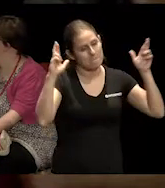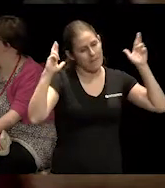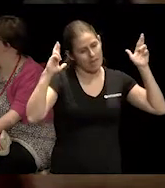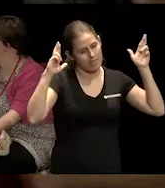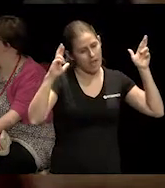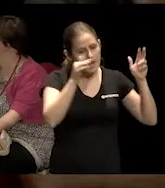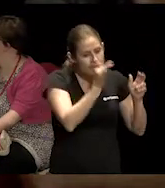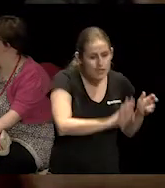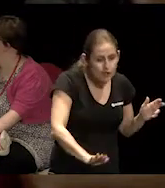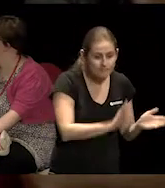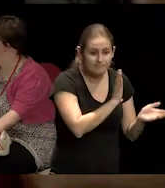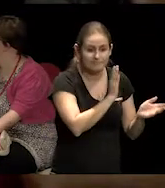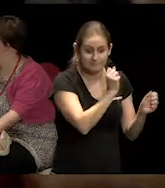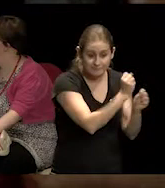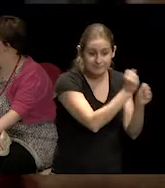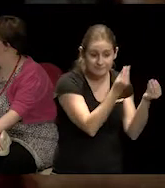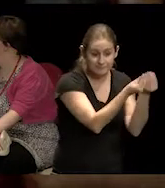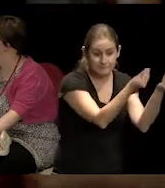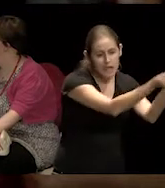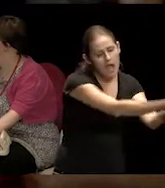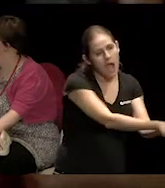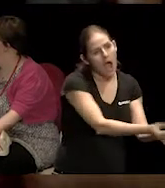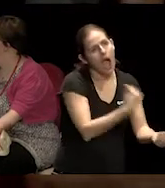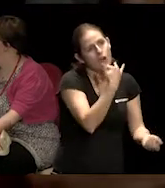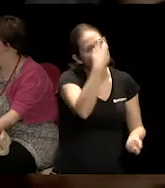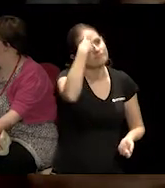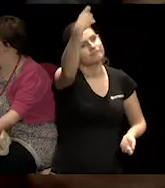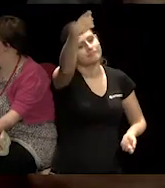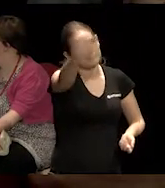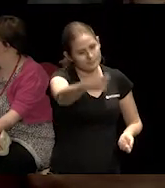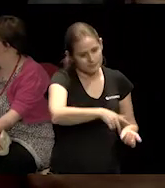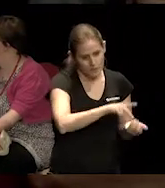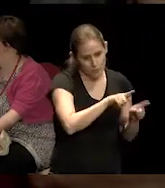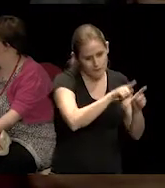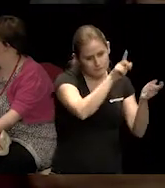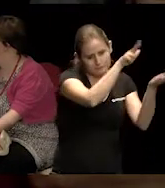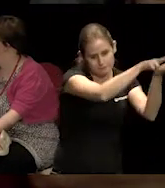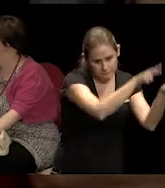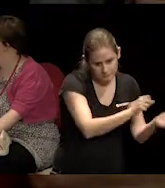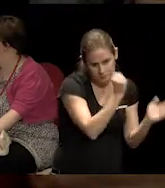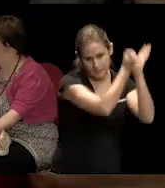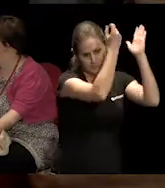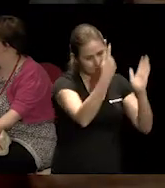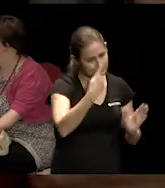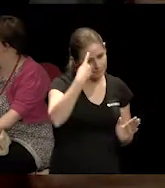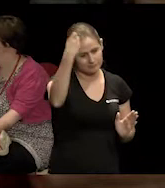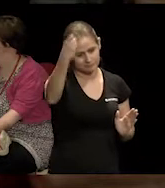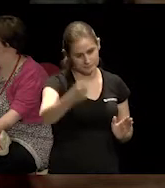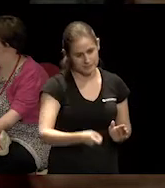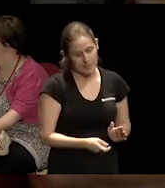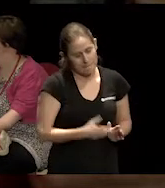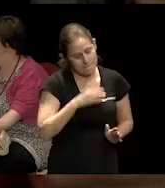y también adultos que vieron el espectáculo, al menos ese día. Bueno, fue un día alegre, creo.